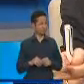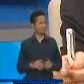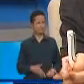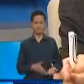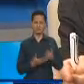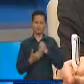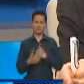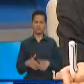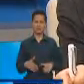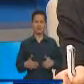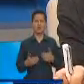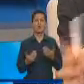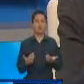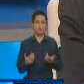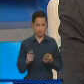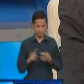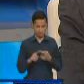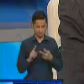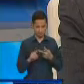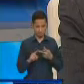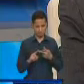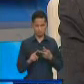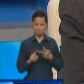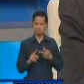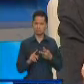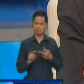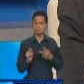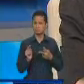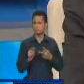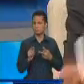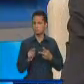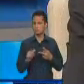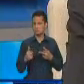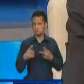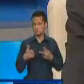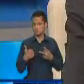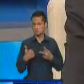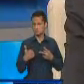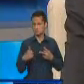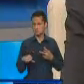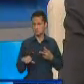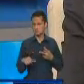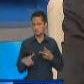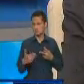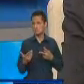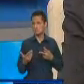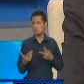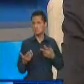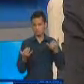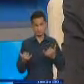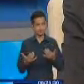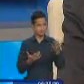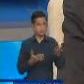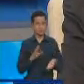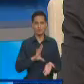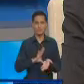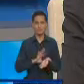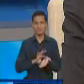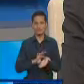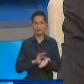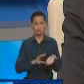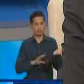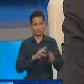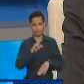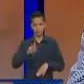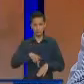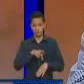uso transgénico? ¿Y está comprobado que hace mal o hace bien? César Pachimiño, doctor